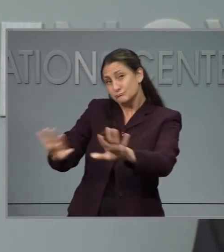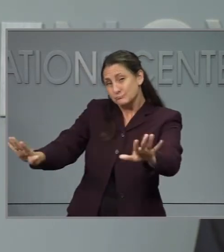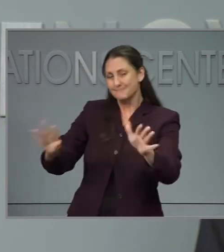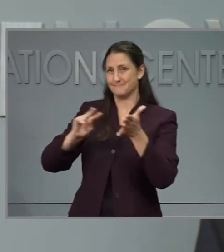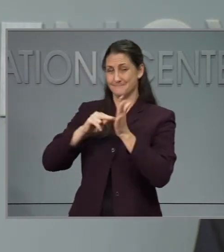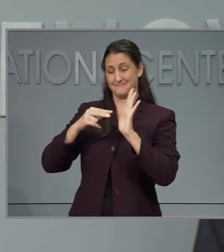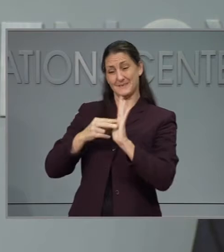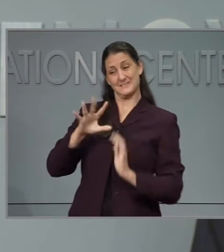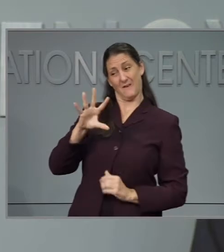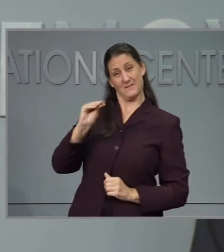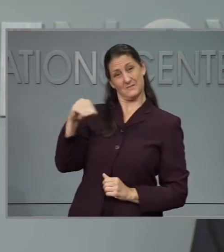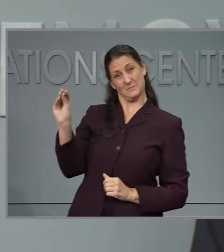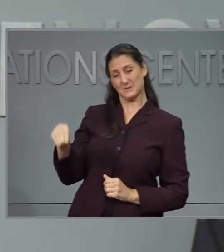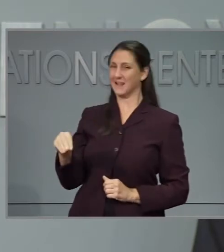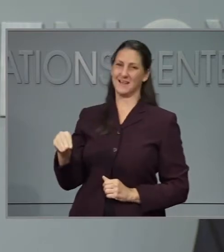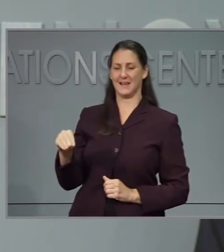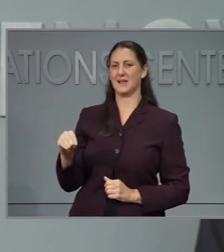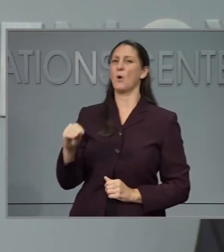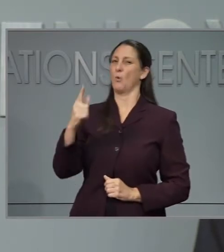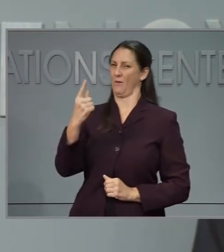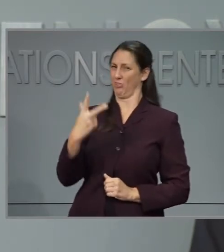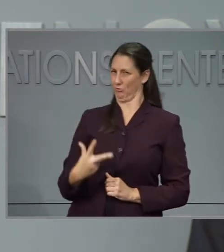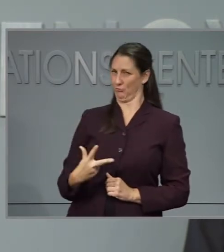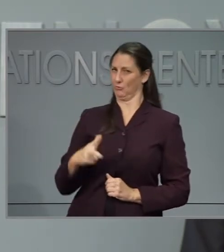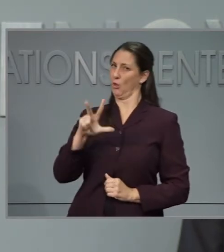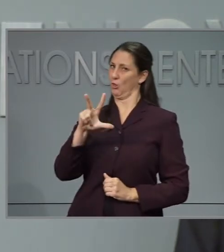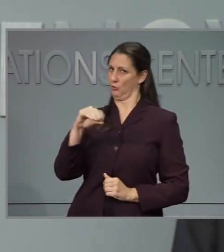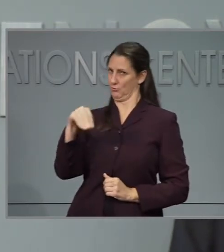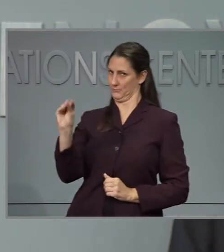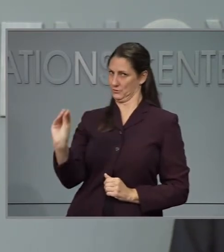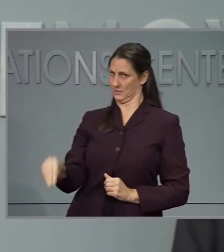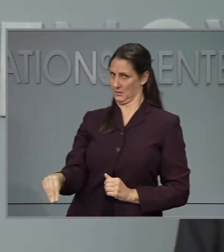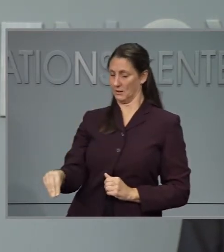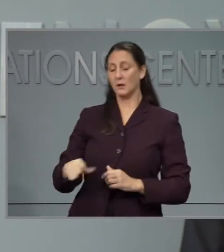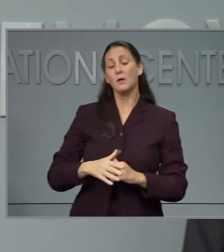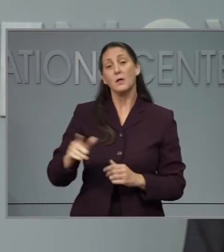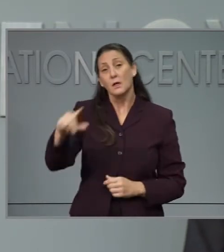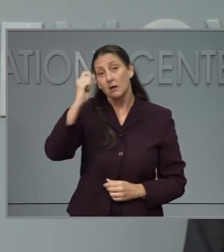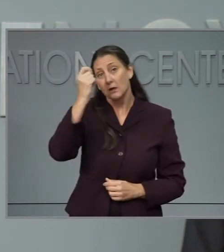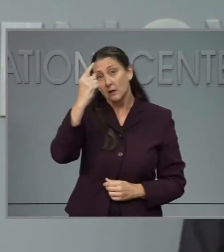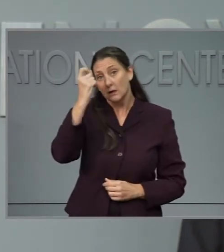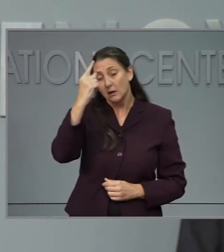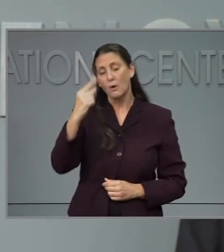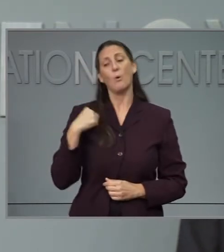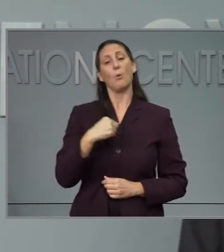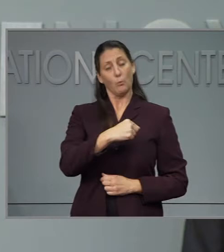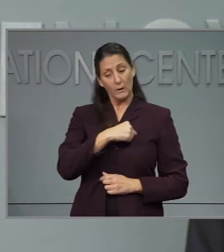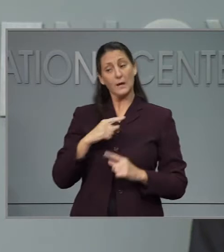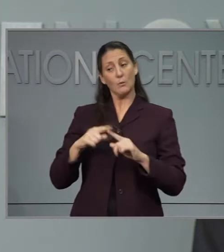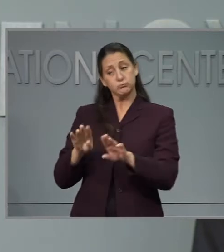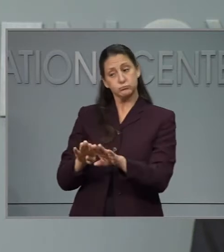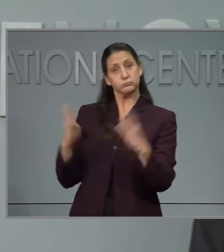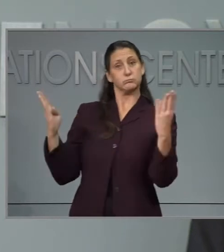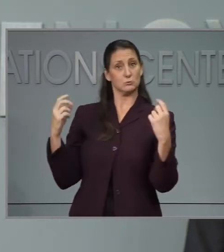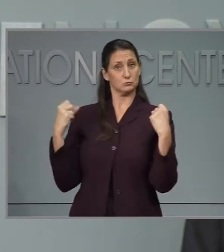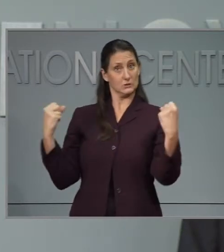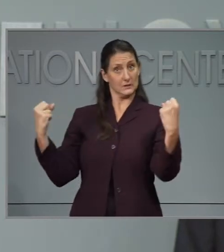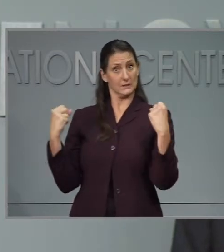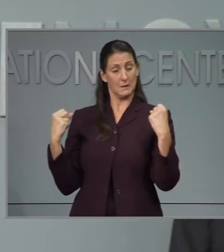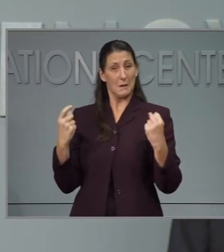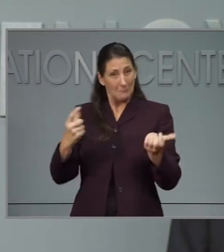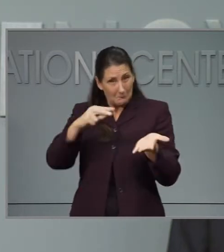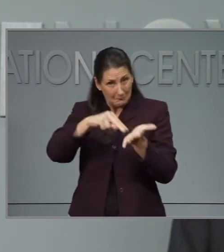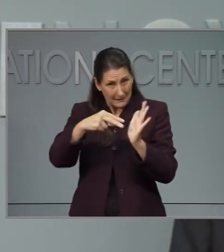de capacidad. Ahora, solo porque estamos relajando restricciones en gimnasios no quiere decir que es lo mejor para todos. Quiero recordarles